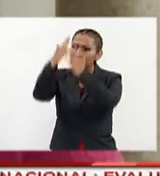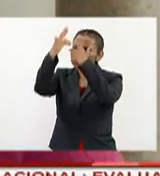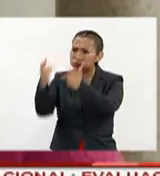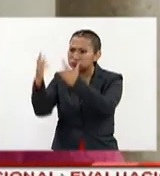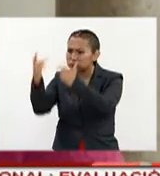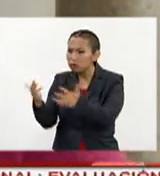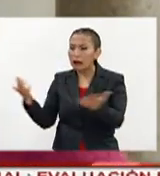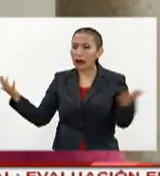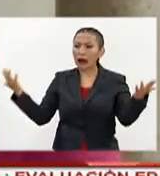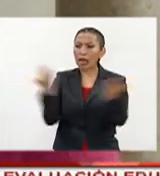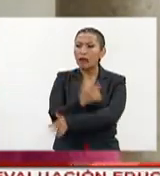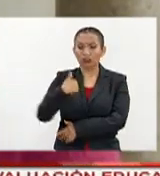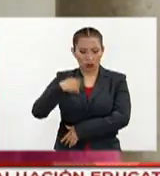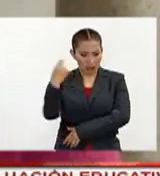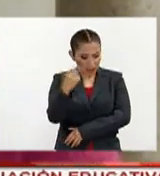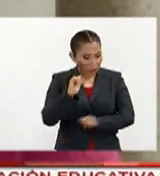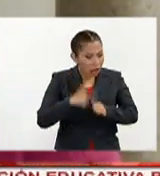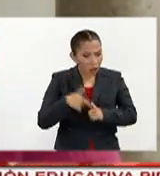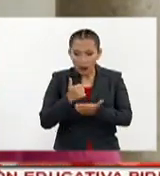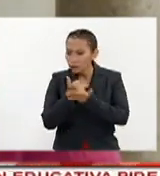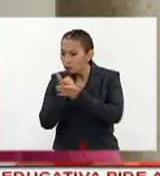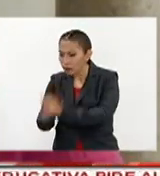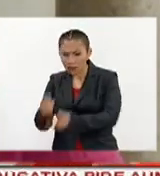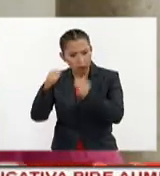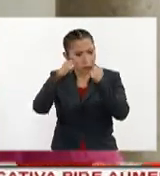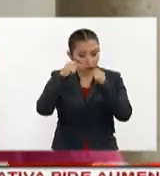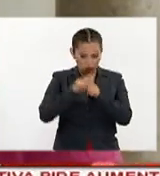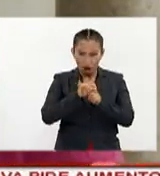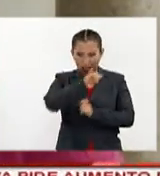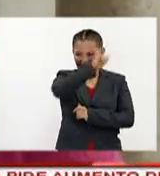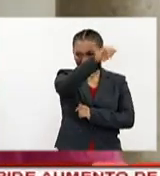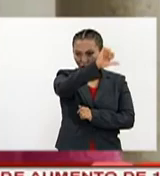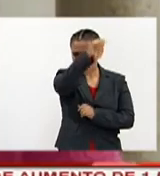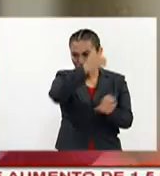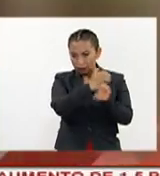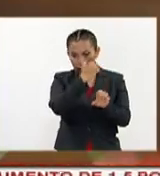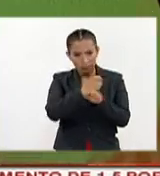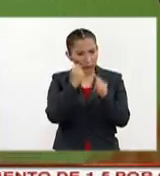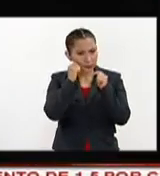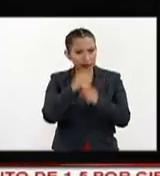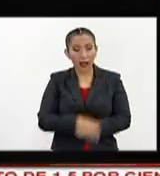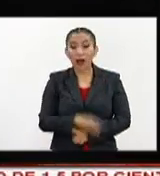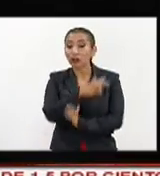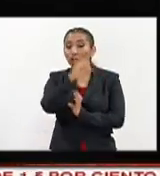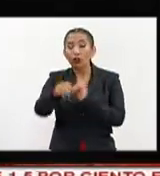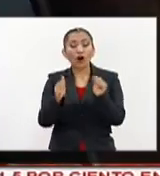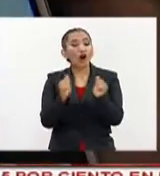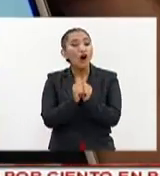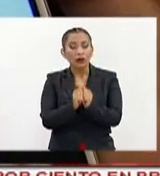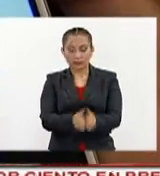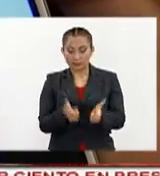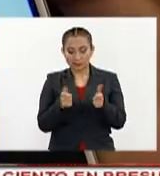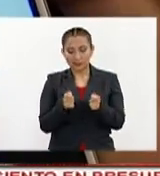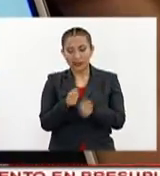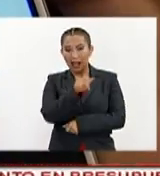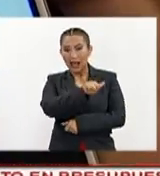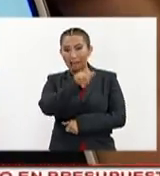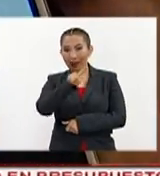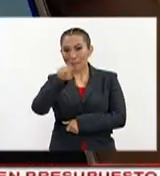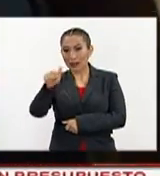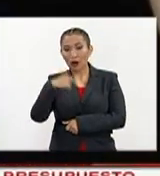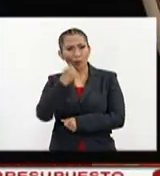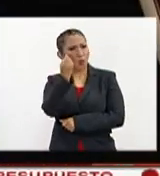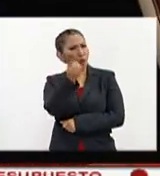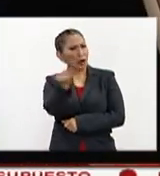a pedacitos, yo necesitaba hacer algo, así estuviera en otro estado. Todo se hace a través de una aplicación,